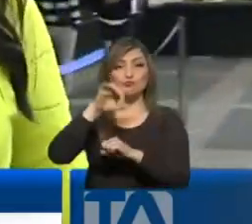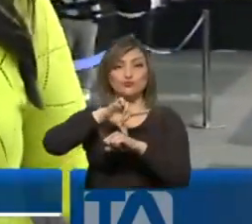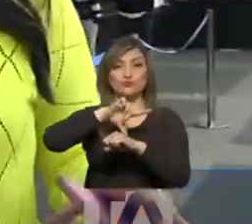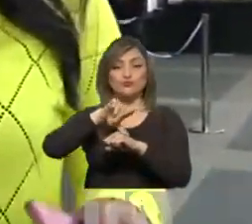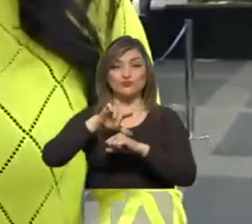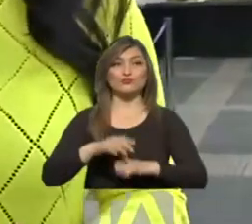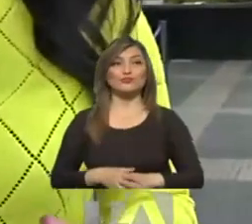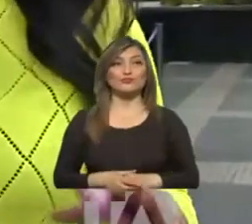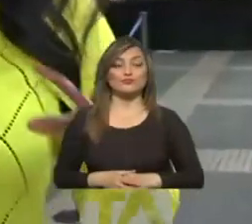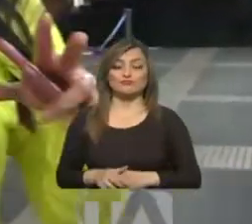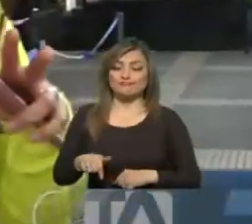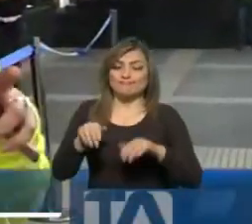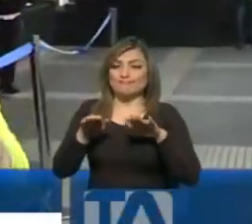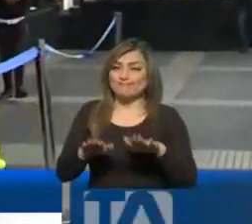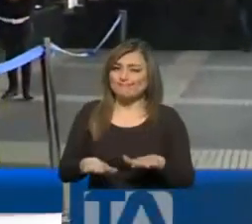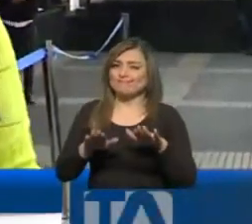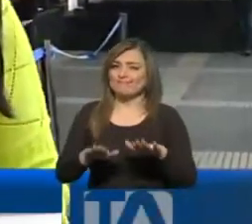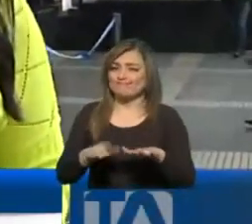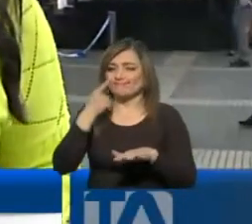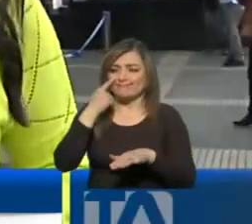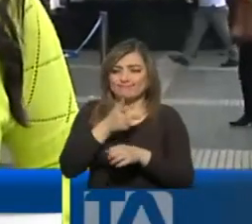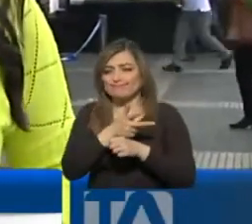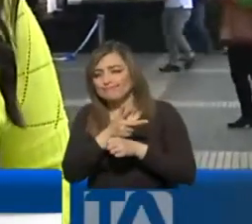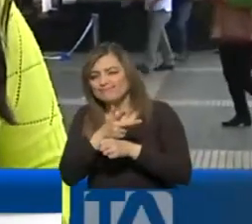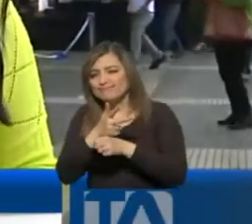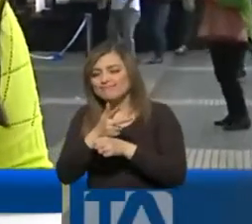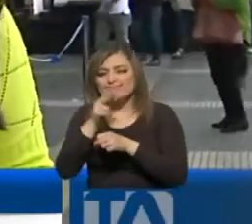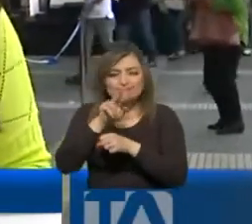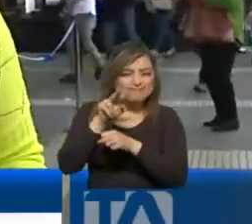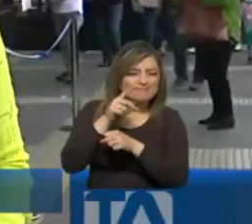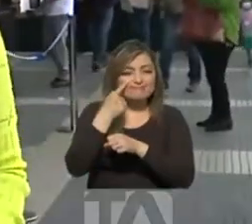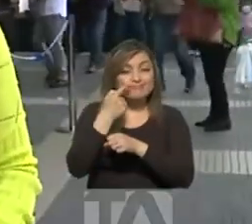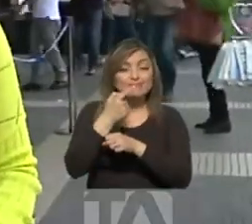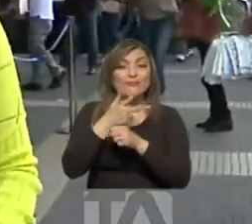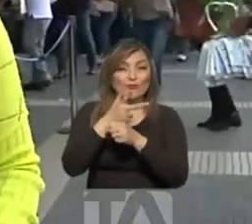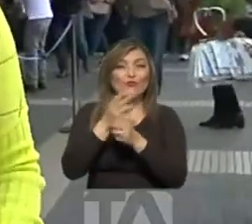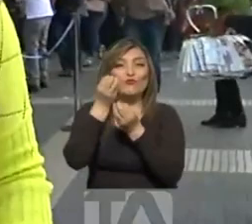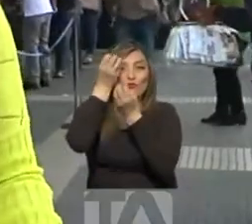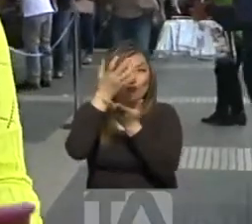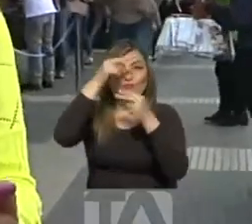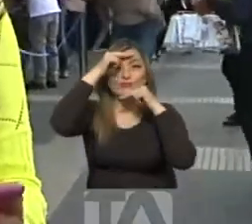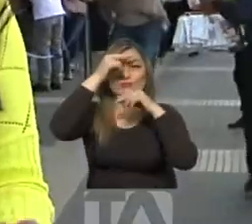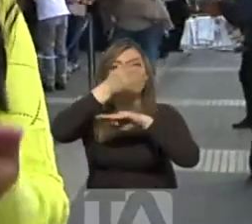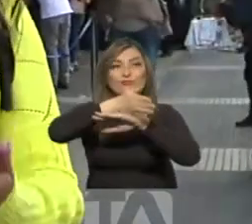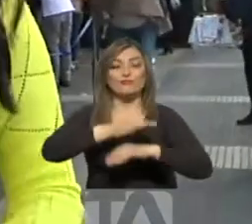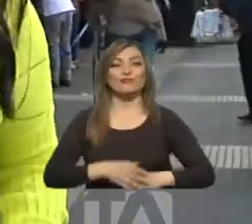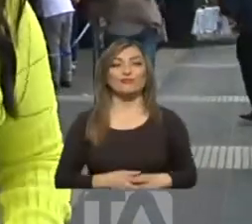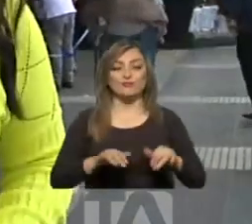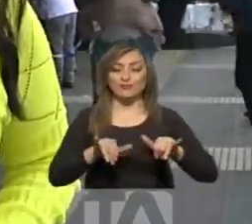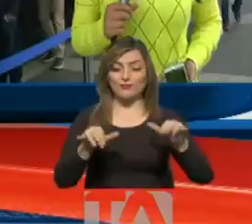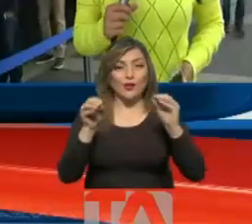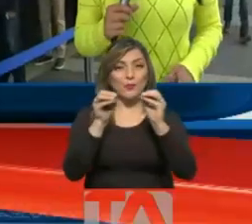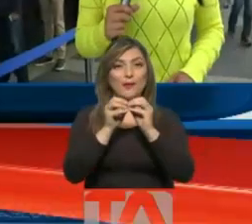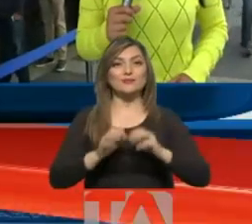7:49. Nosotros nos mantendremos también en este punto para continuarles informando en nuestras siguientes emisiones. Mientras tanto, regreso con